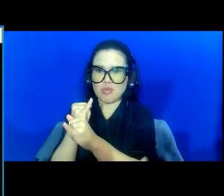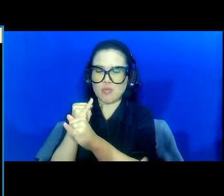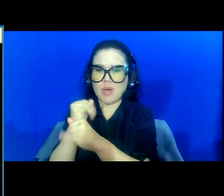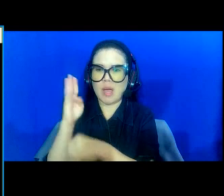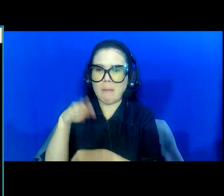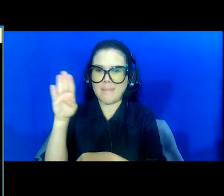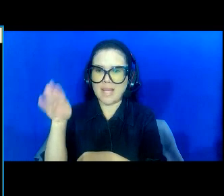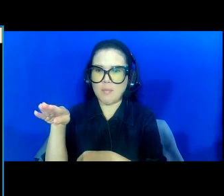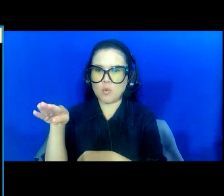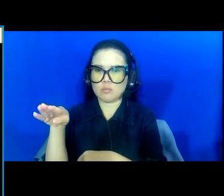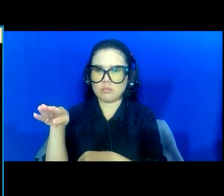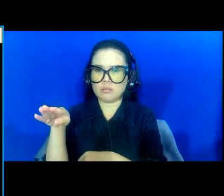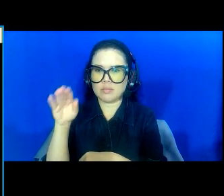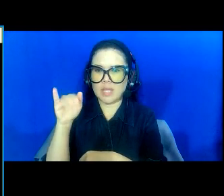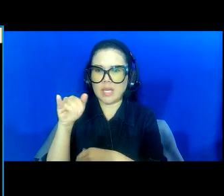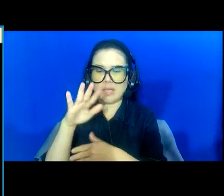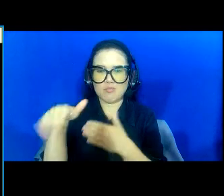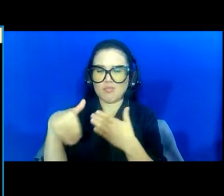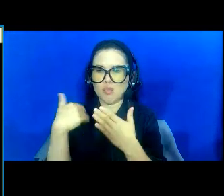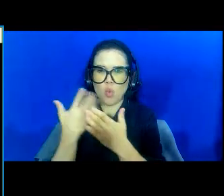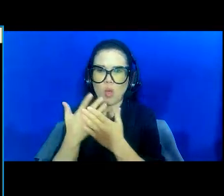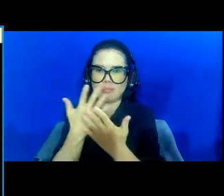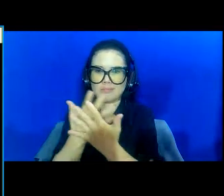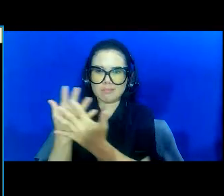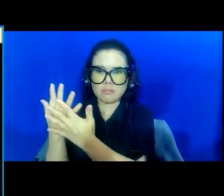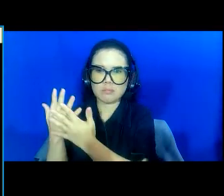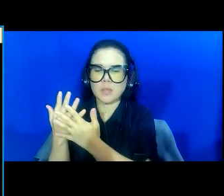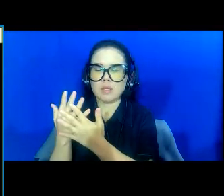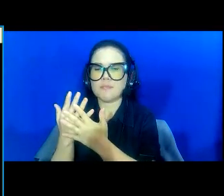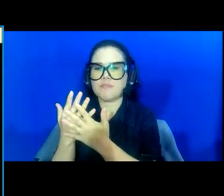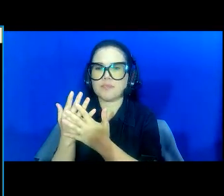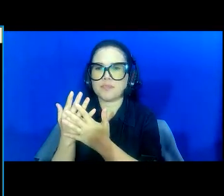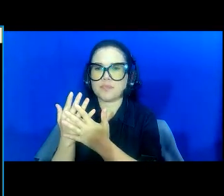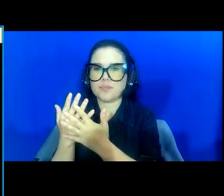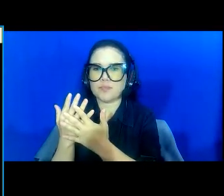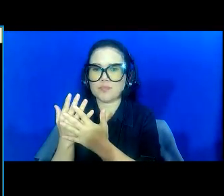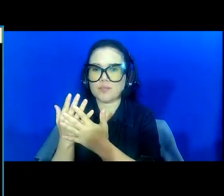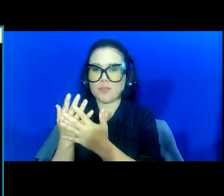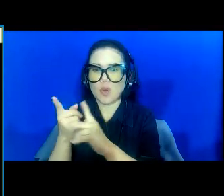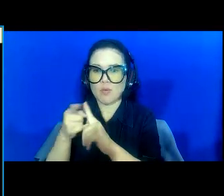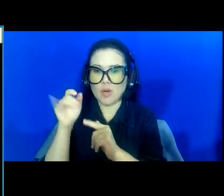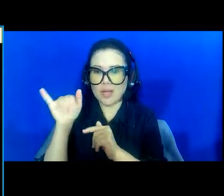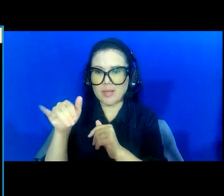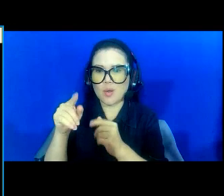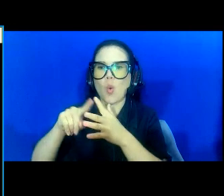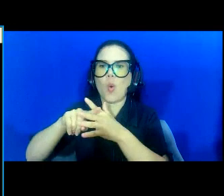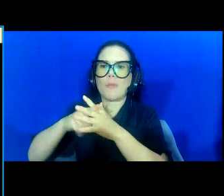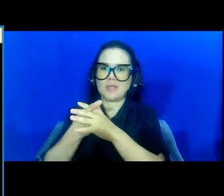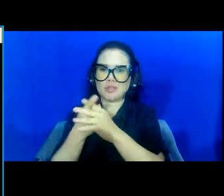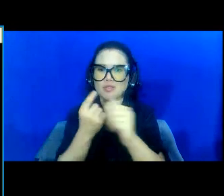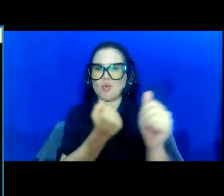ahí está todos los cárceles. Y ahí, a raíz de ahí, es que empezó la droga en la institución